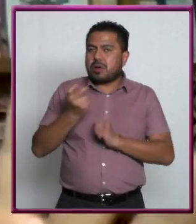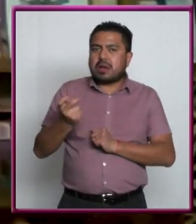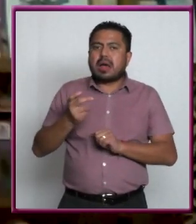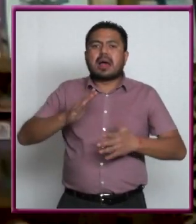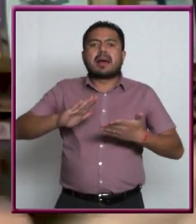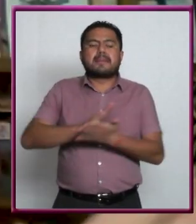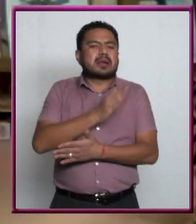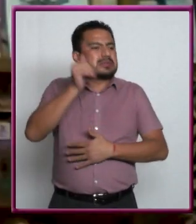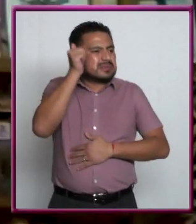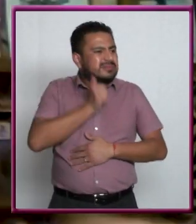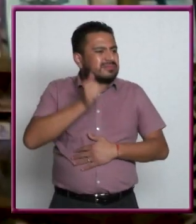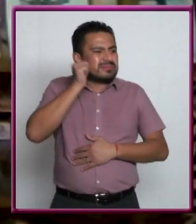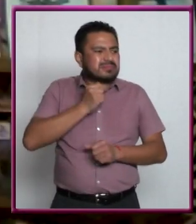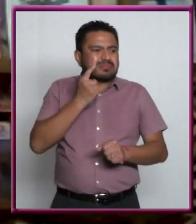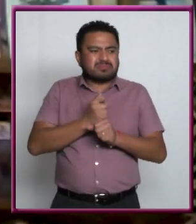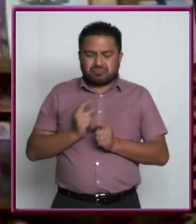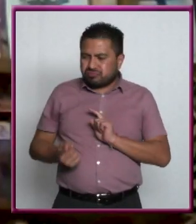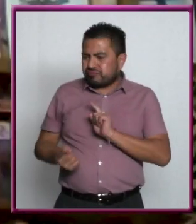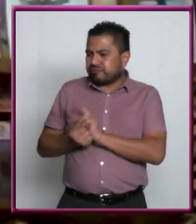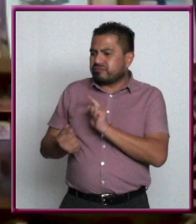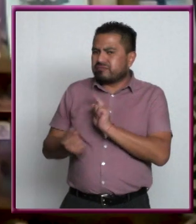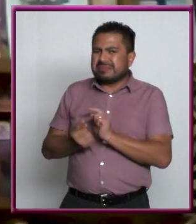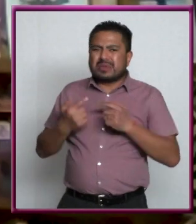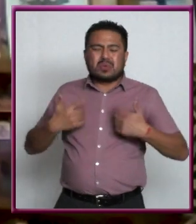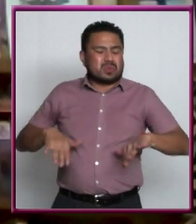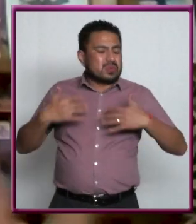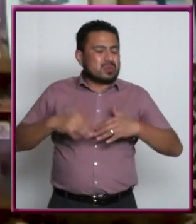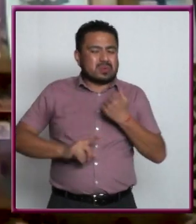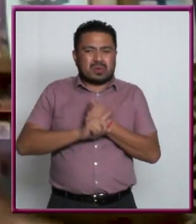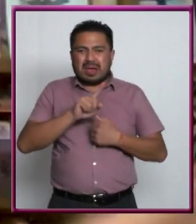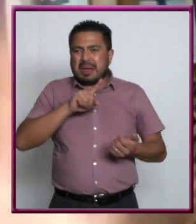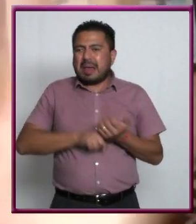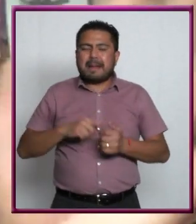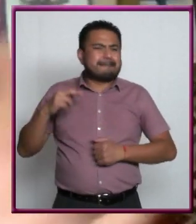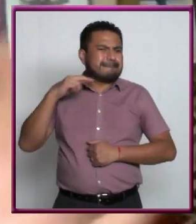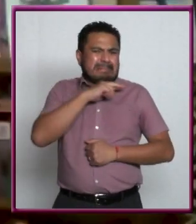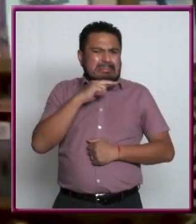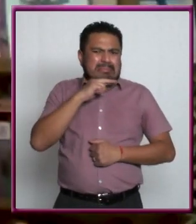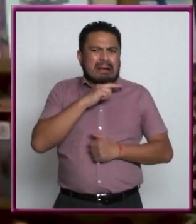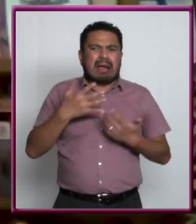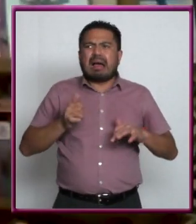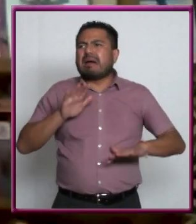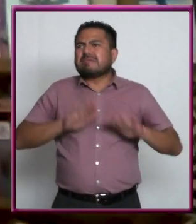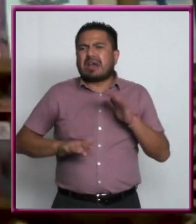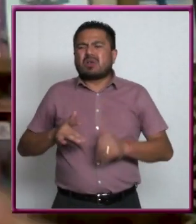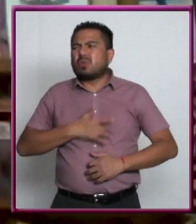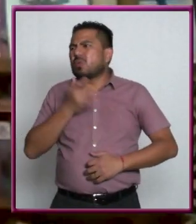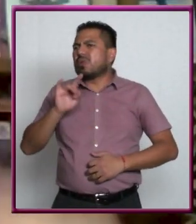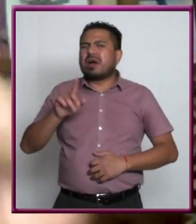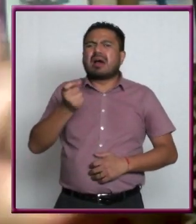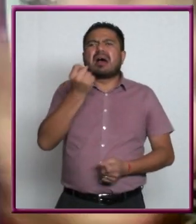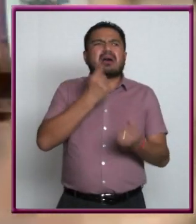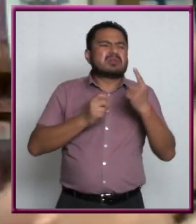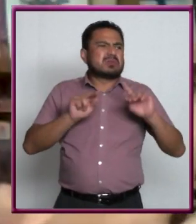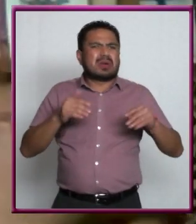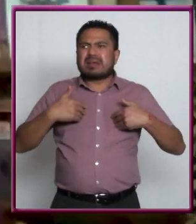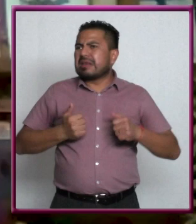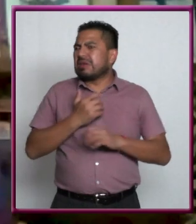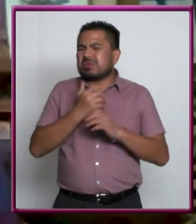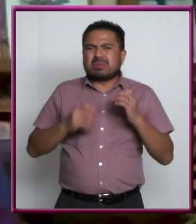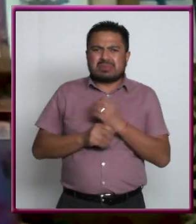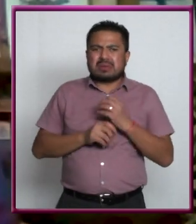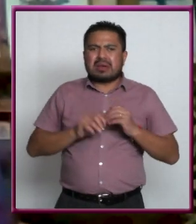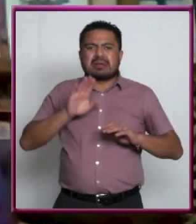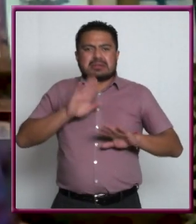sucede esto, porque además siempre los primeros encuentros son caóticos y son rápidos y a veces duelen y uno no entiende